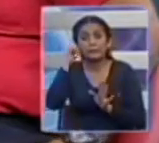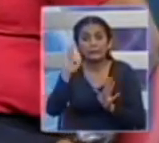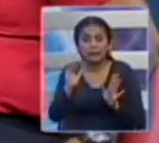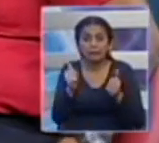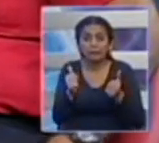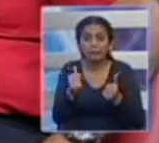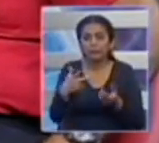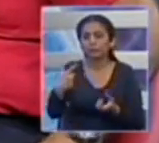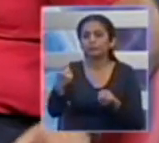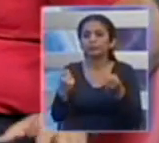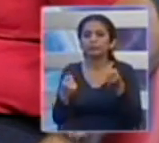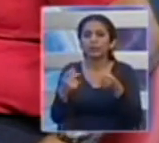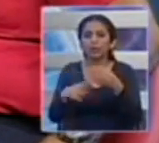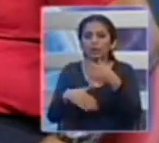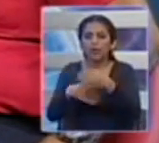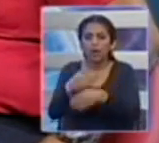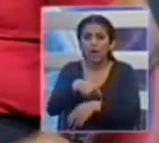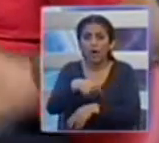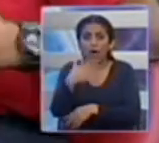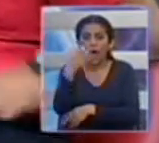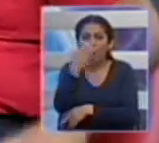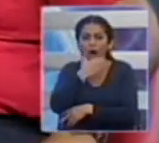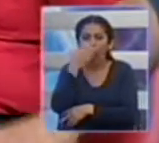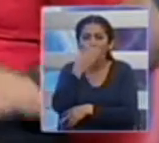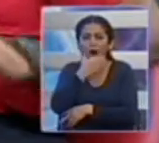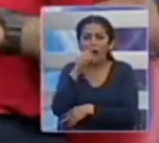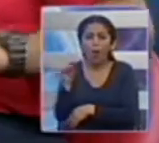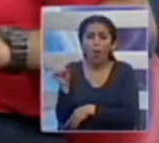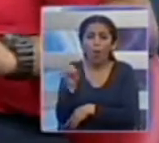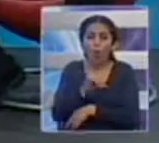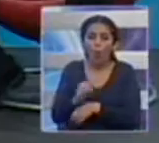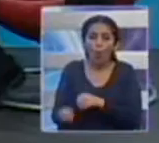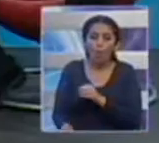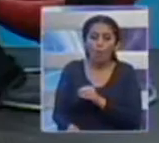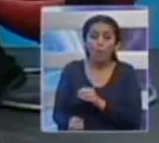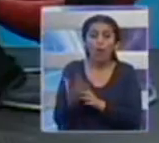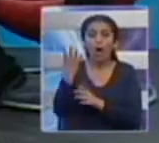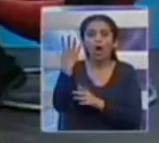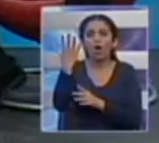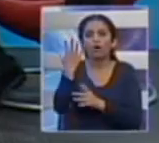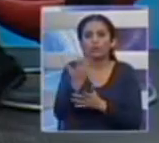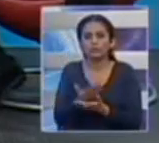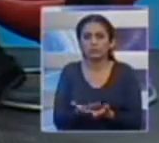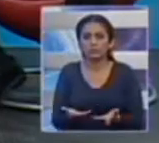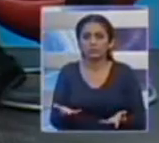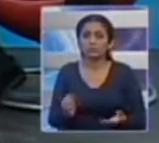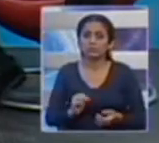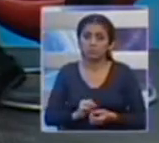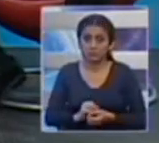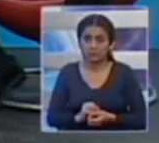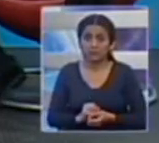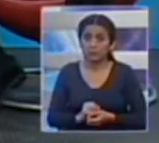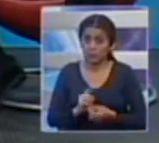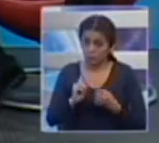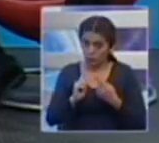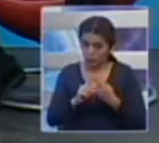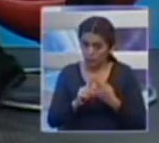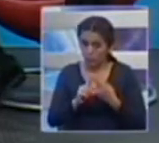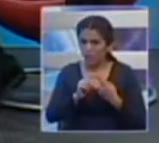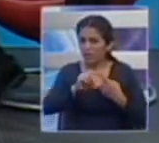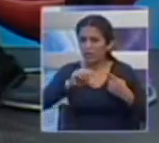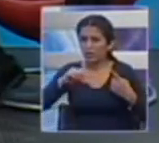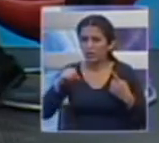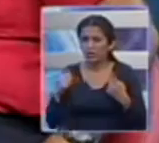almacenados, pero lastimosamente pues ocurre lo que usted menciona. No solo la temperatura, hay algo que genera también muchas de